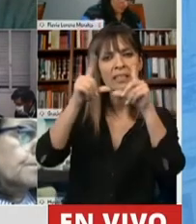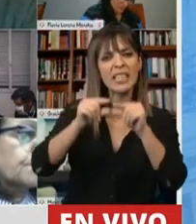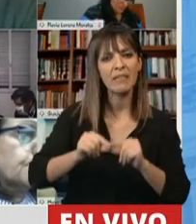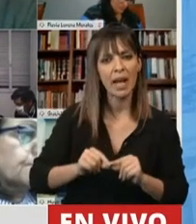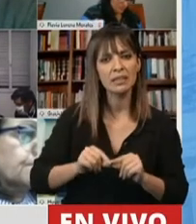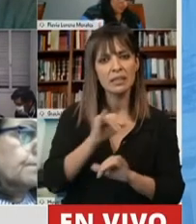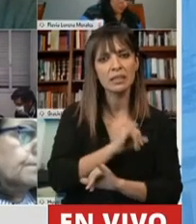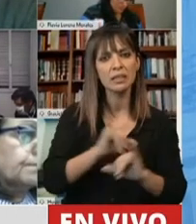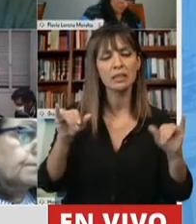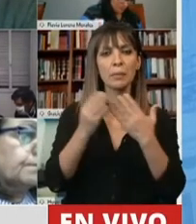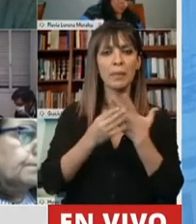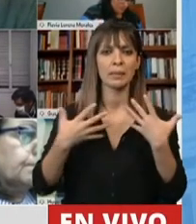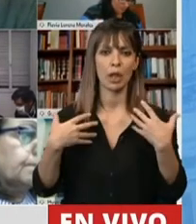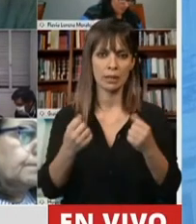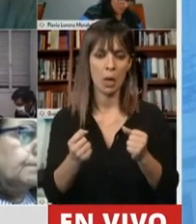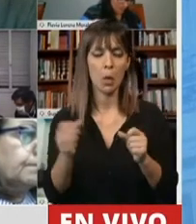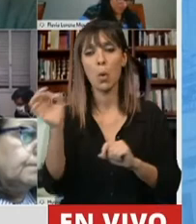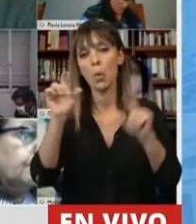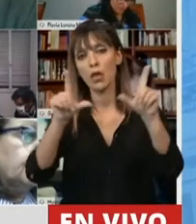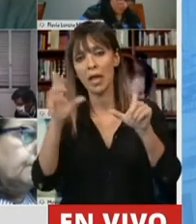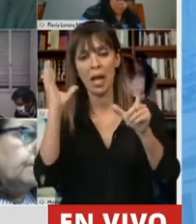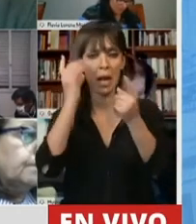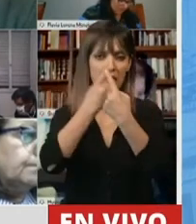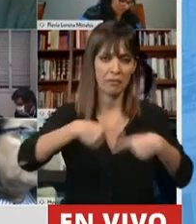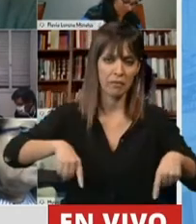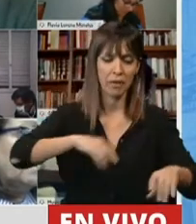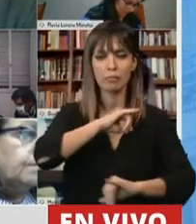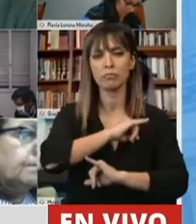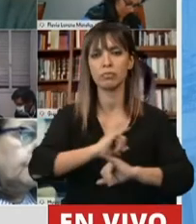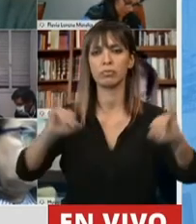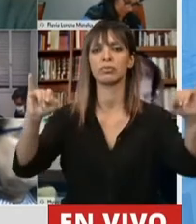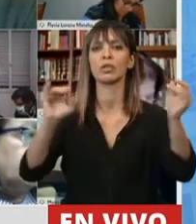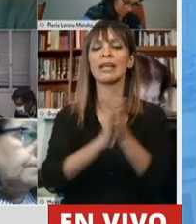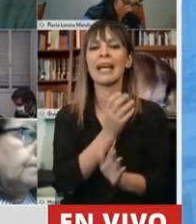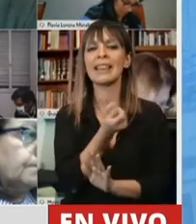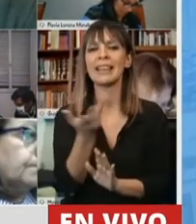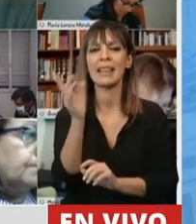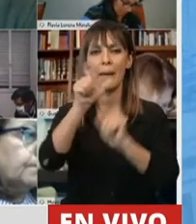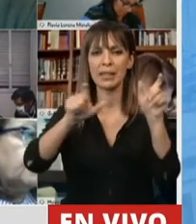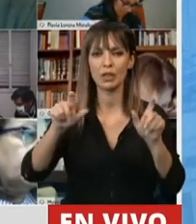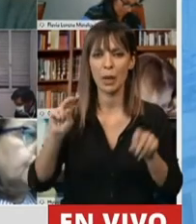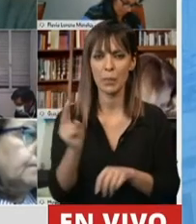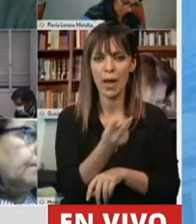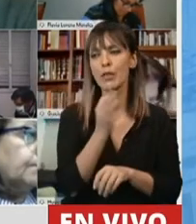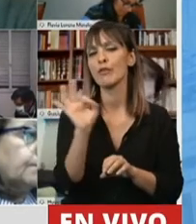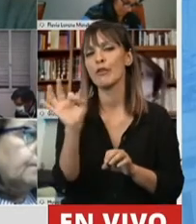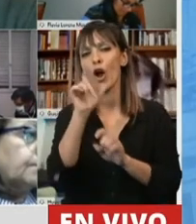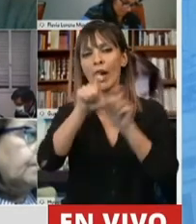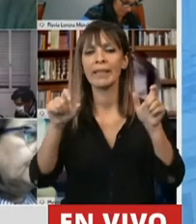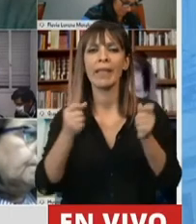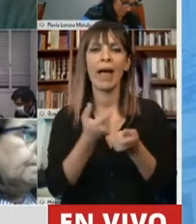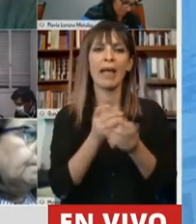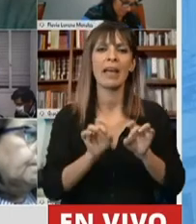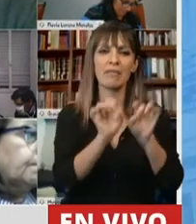da el Ministerio de Salud o los medios de comunicación de la cantidad de muertos o la cantidad de infectados,